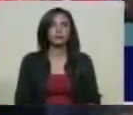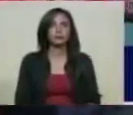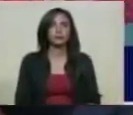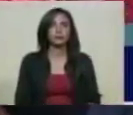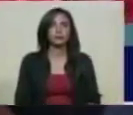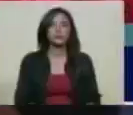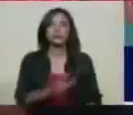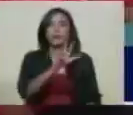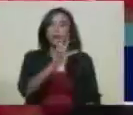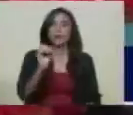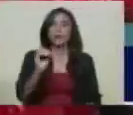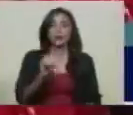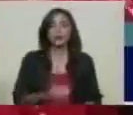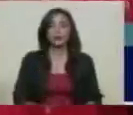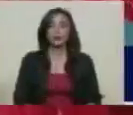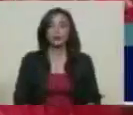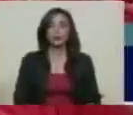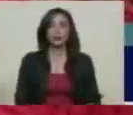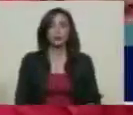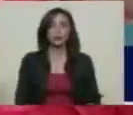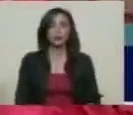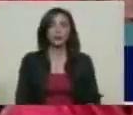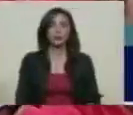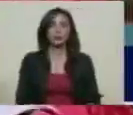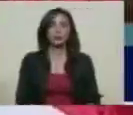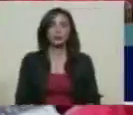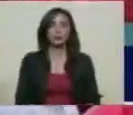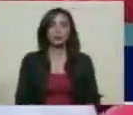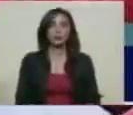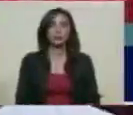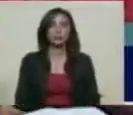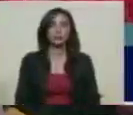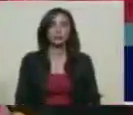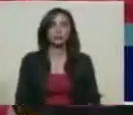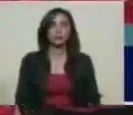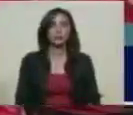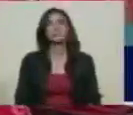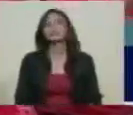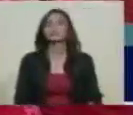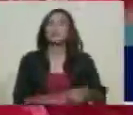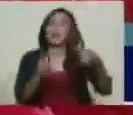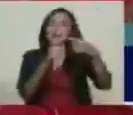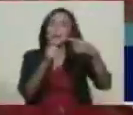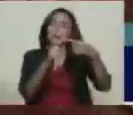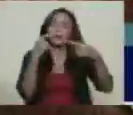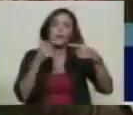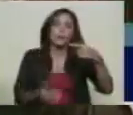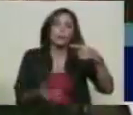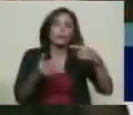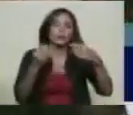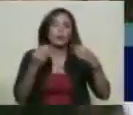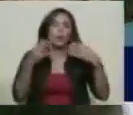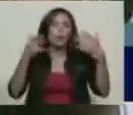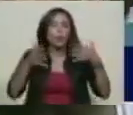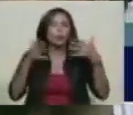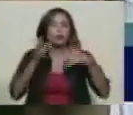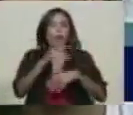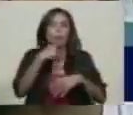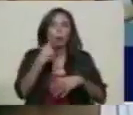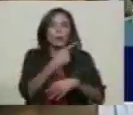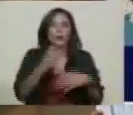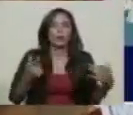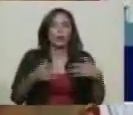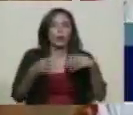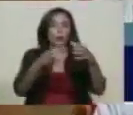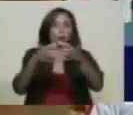Tres instancias. Una instancia muy importante que es el Consejo Político, que reúne un